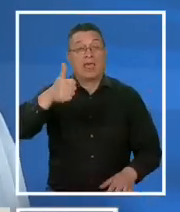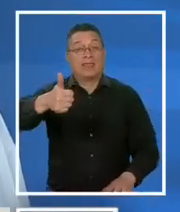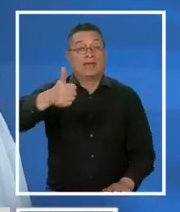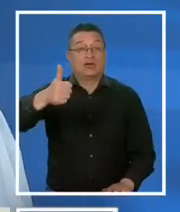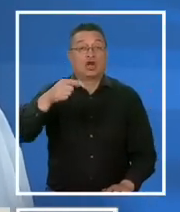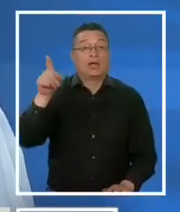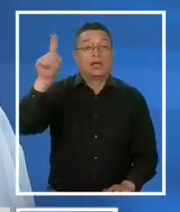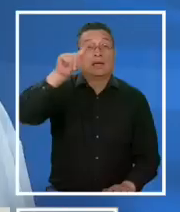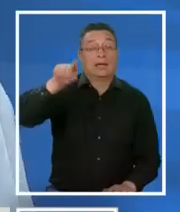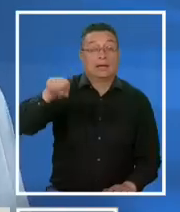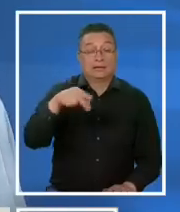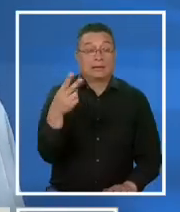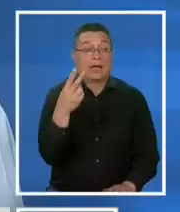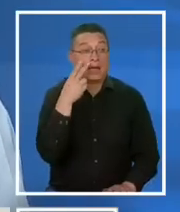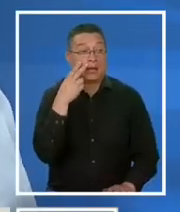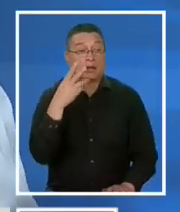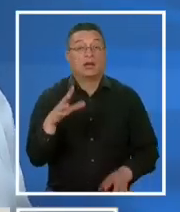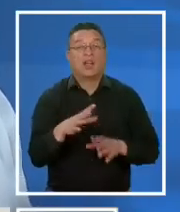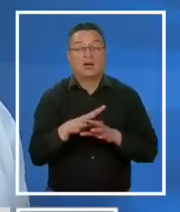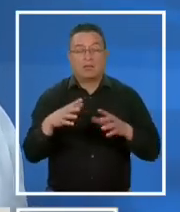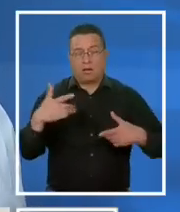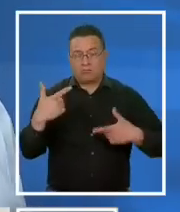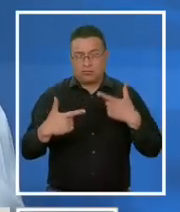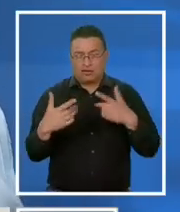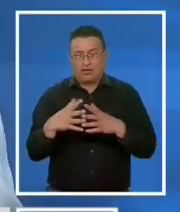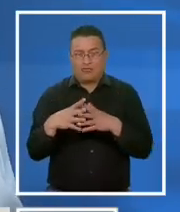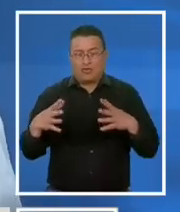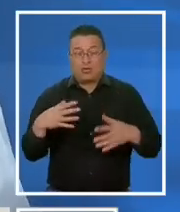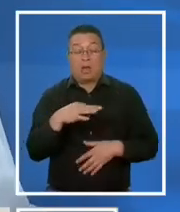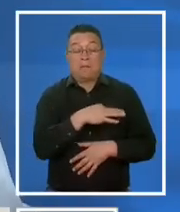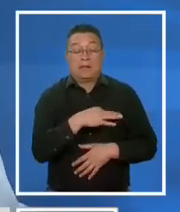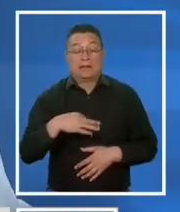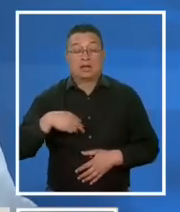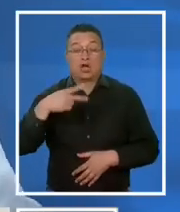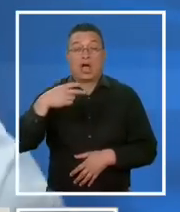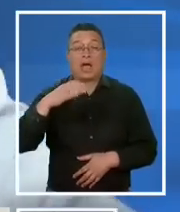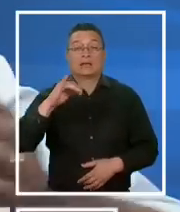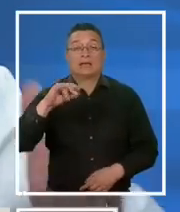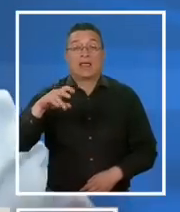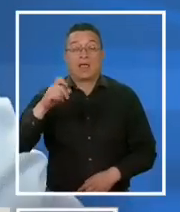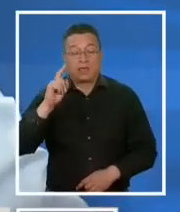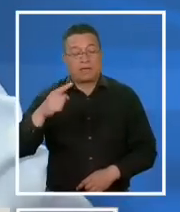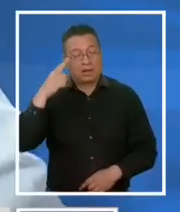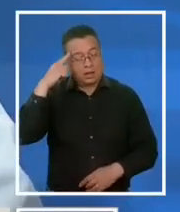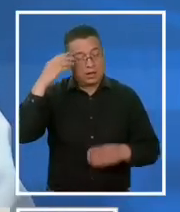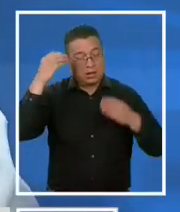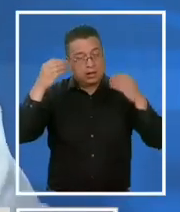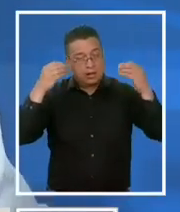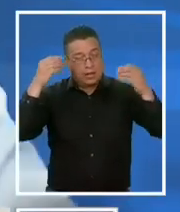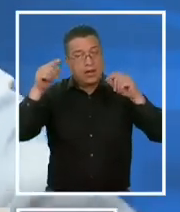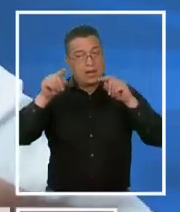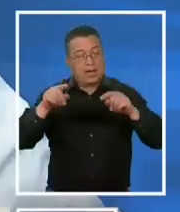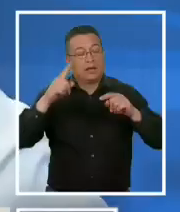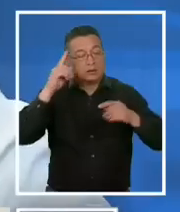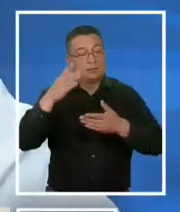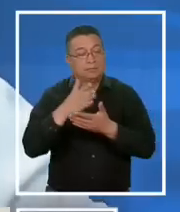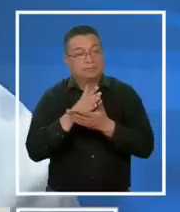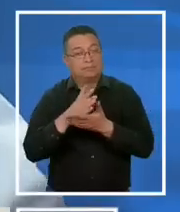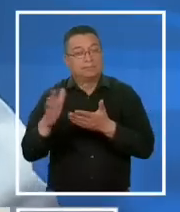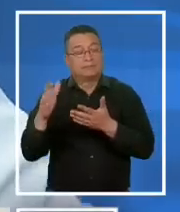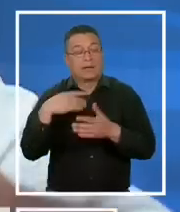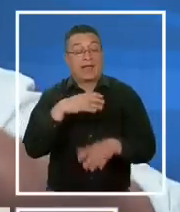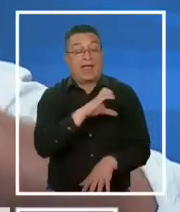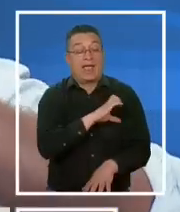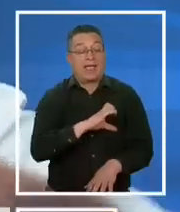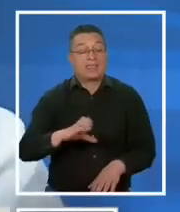impuesto interno no en las políticas Oye tremendamente politizado depende del Ministerio de Hacienda no sería el momento que también pensemos en eso otro cargo también sacarlo del